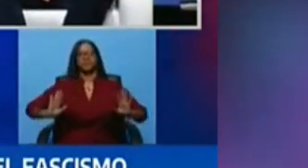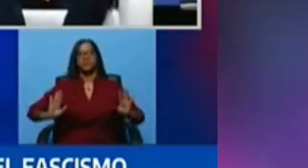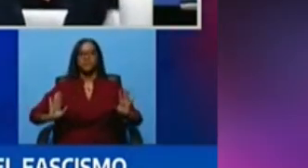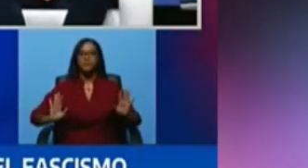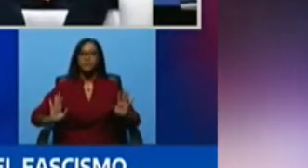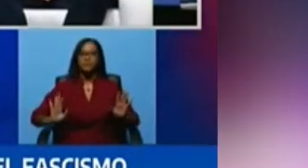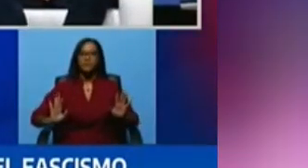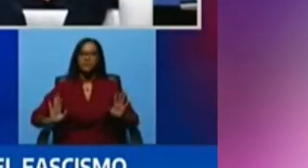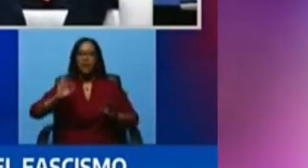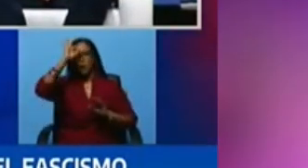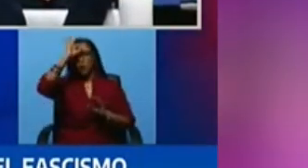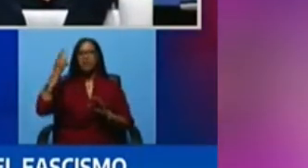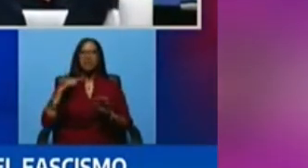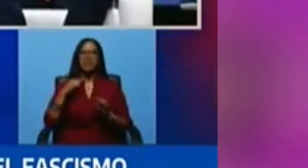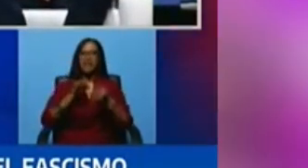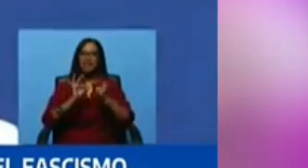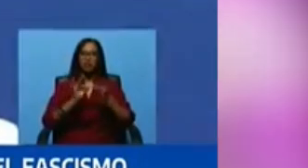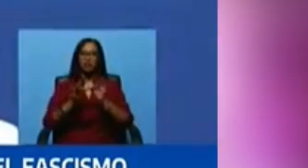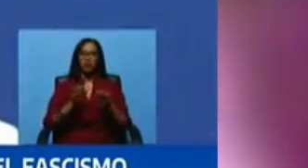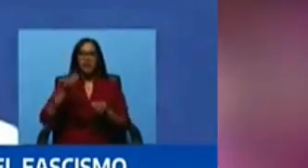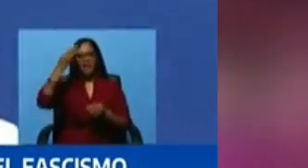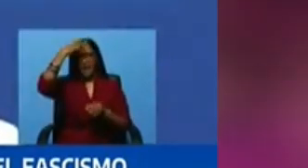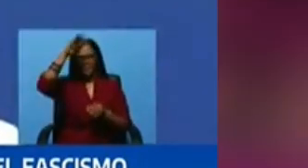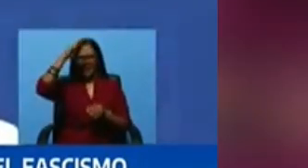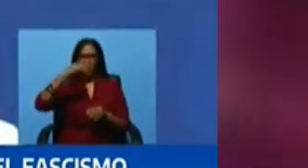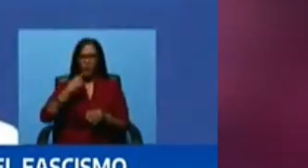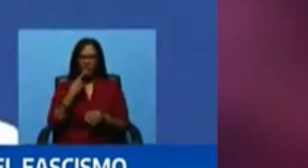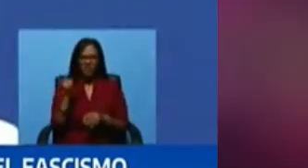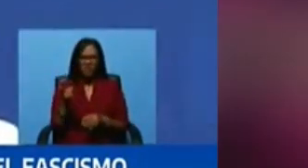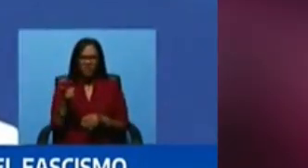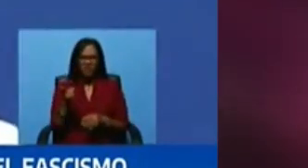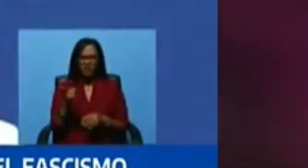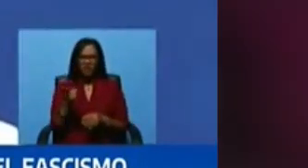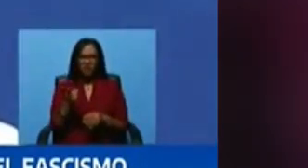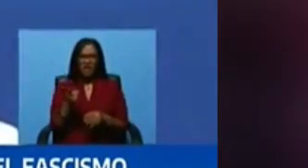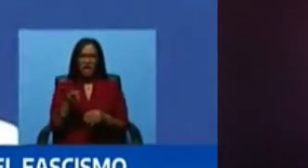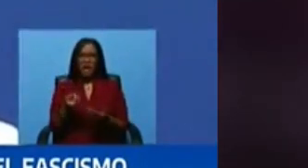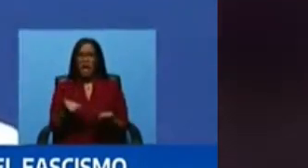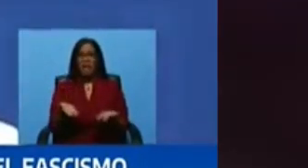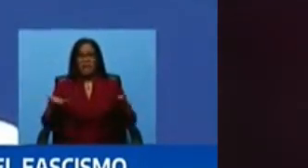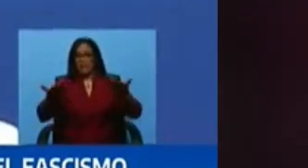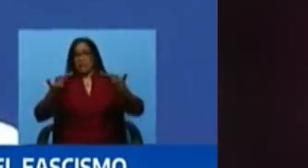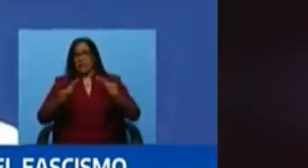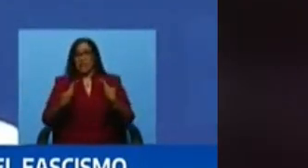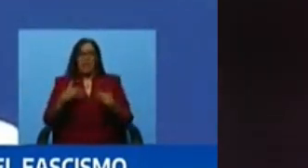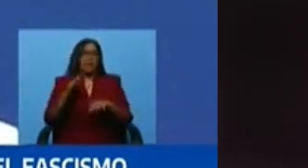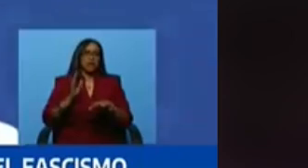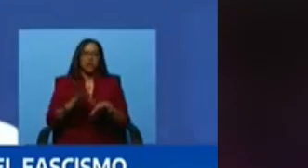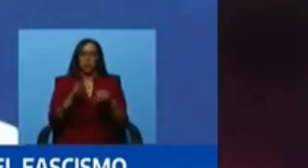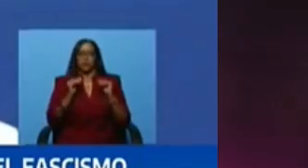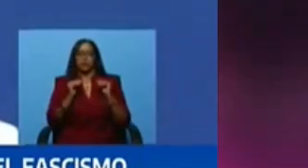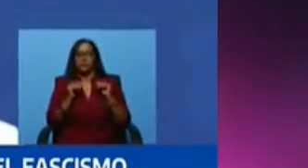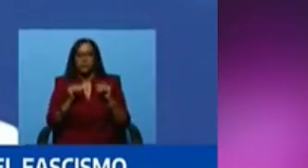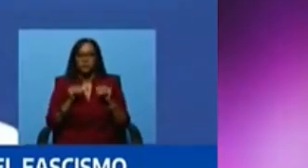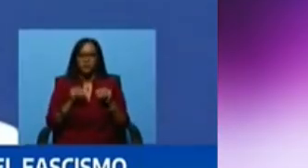No sé si tiene traducción. En México se dice así, al que le cae, le chupa. En España,